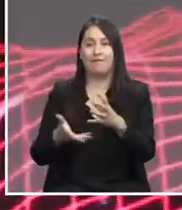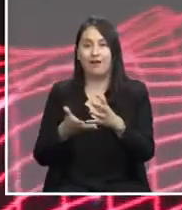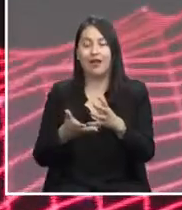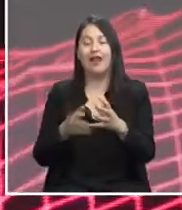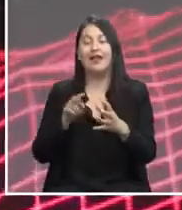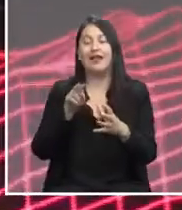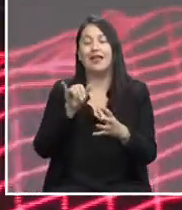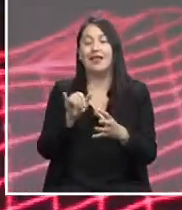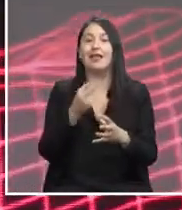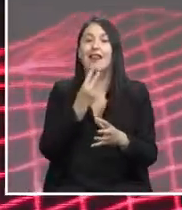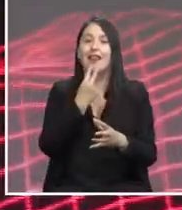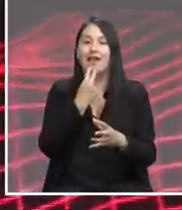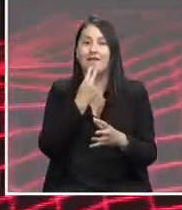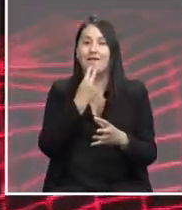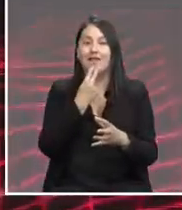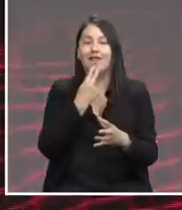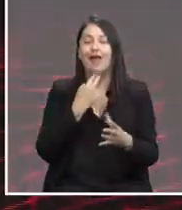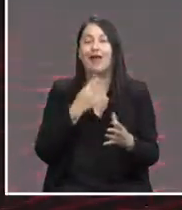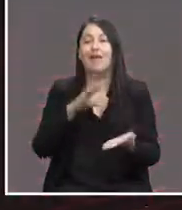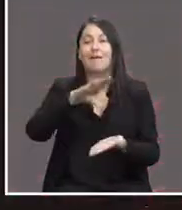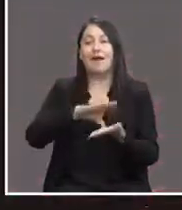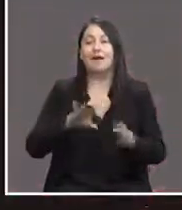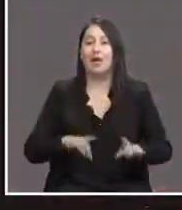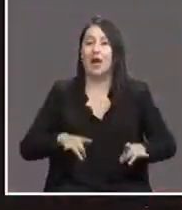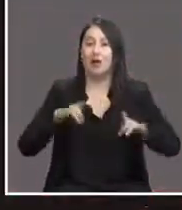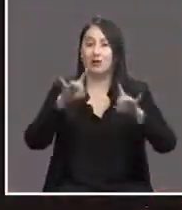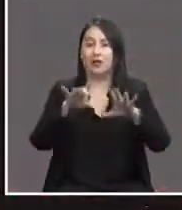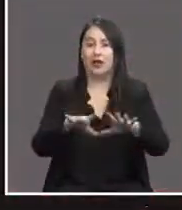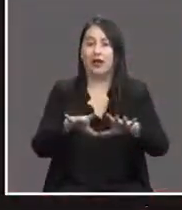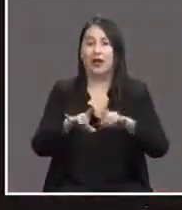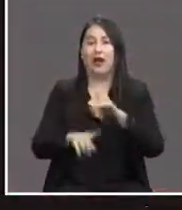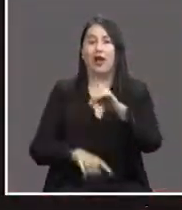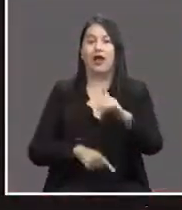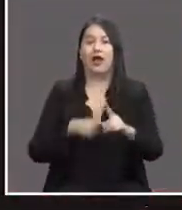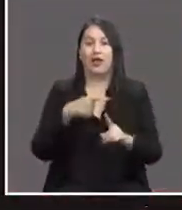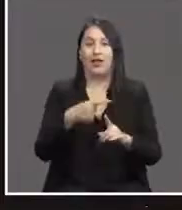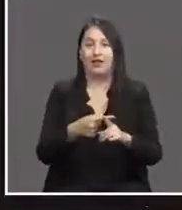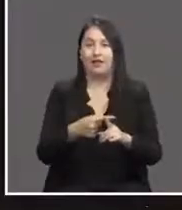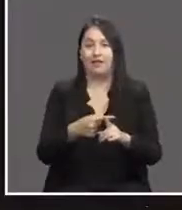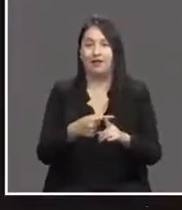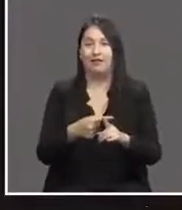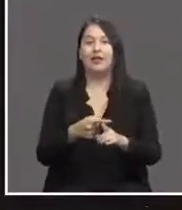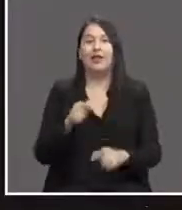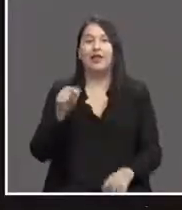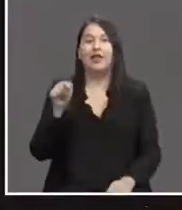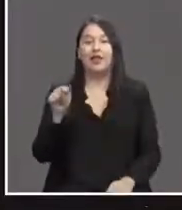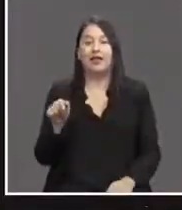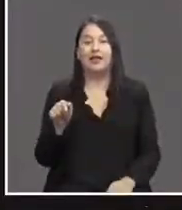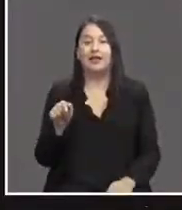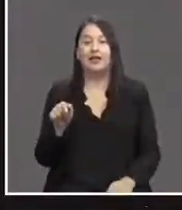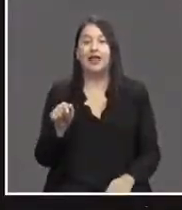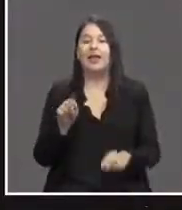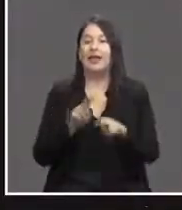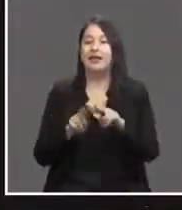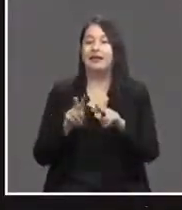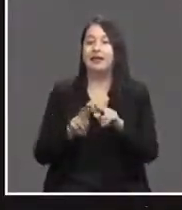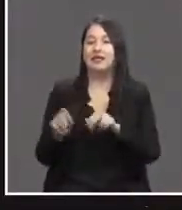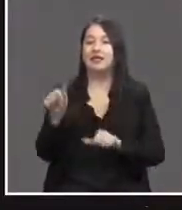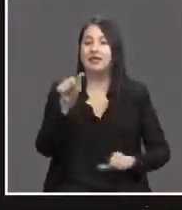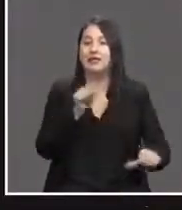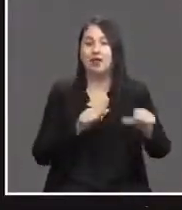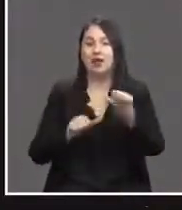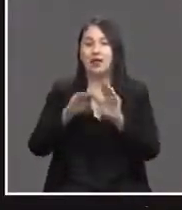de Wollongong en Australia. Además, Sharon es directora de implementación científica del